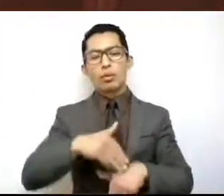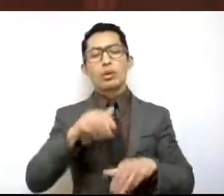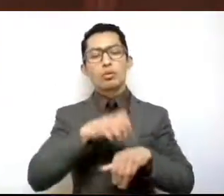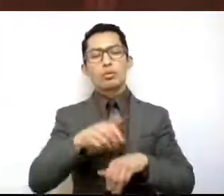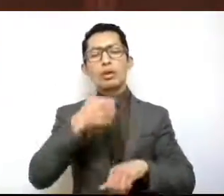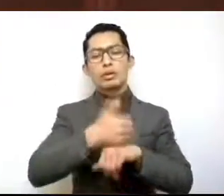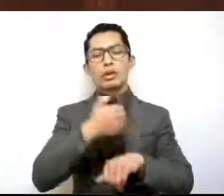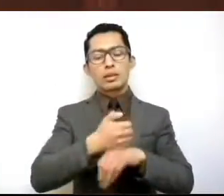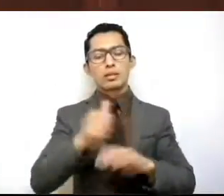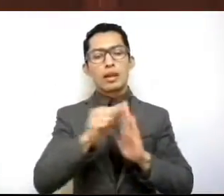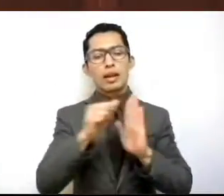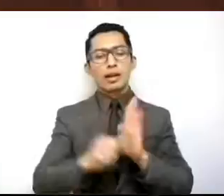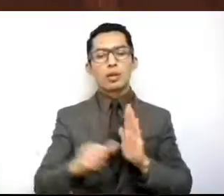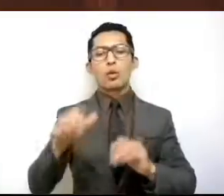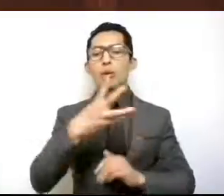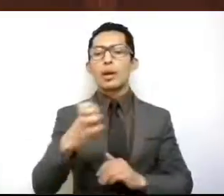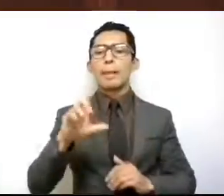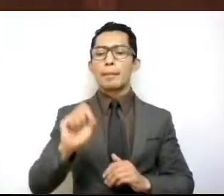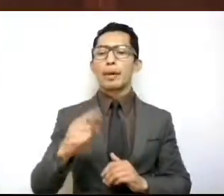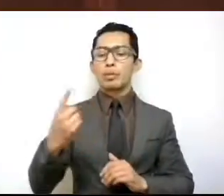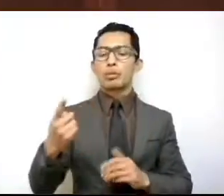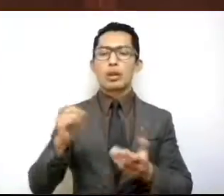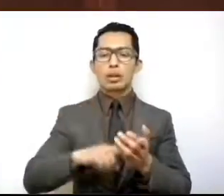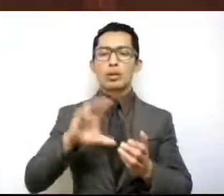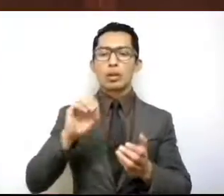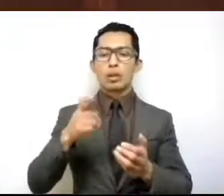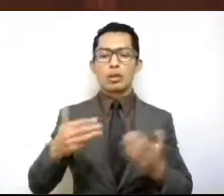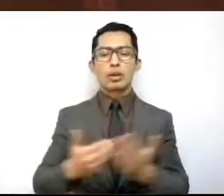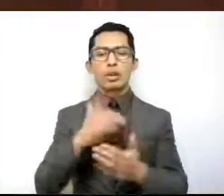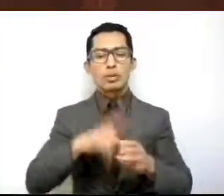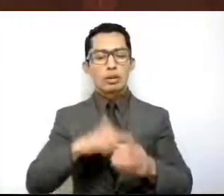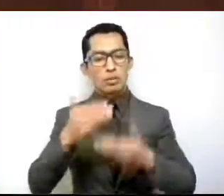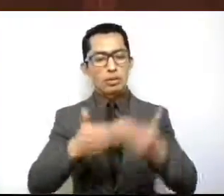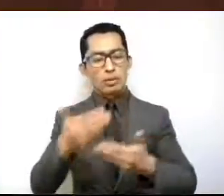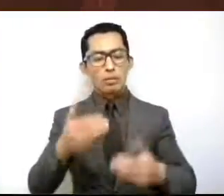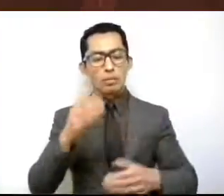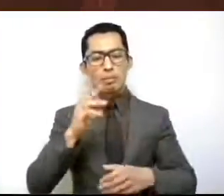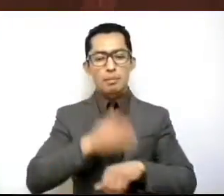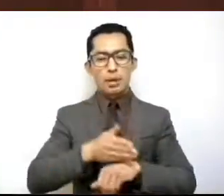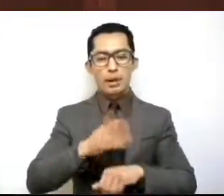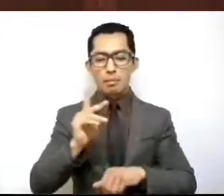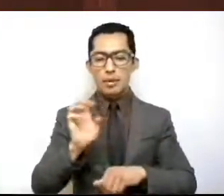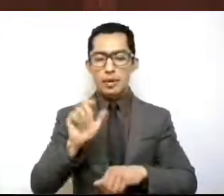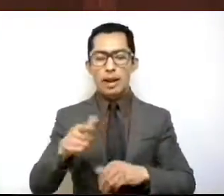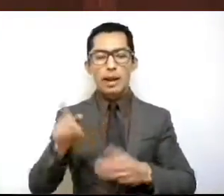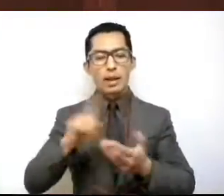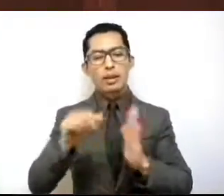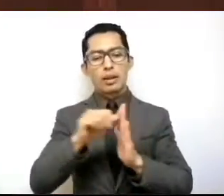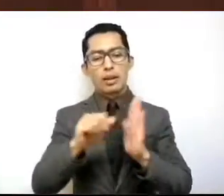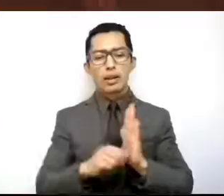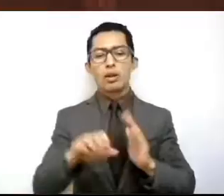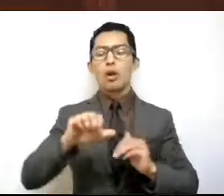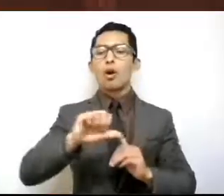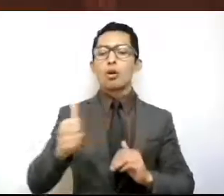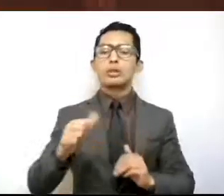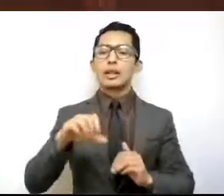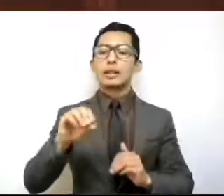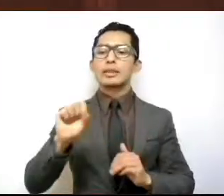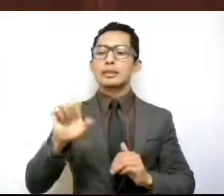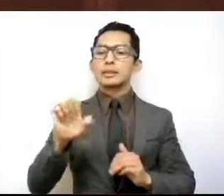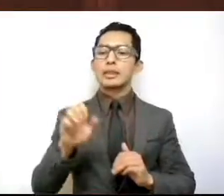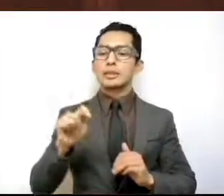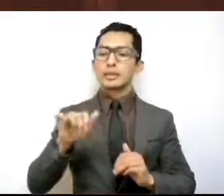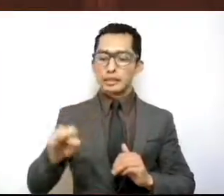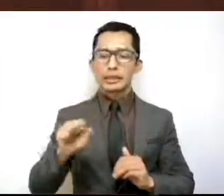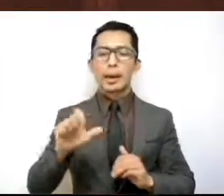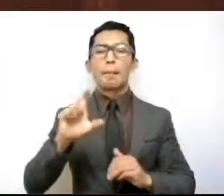del artículo 421 del Código Nacional de Procedimientos Penales, contenido en el artículo 11 sexis, el cual se compone de